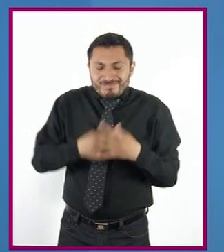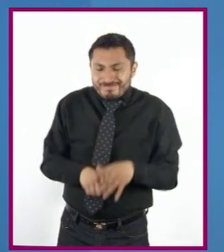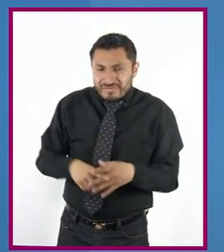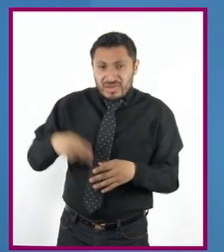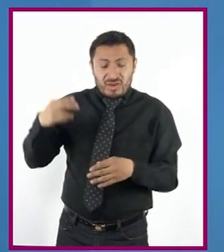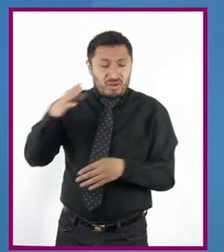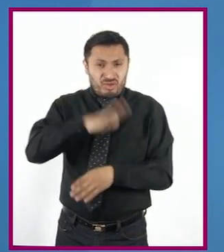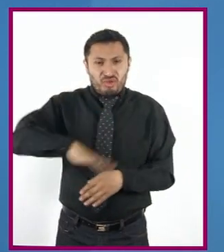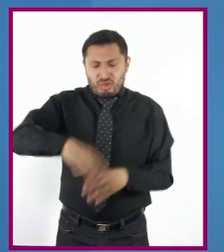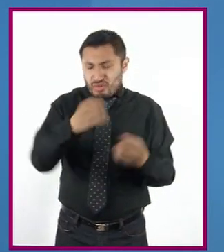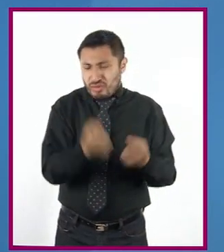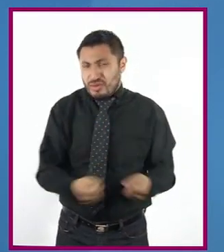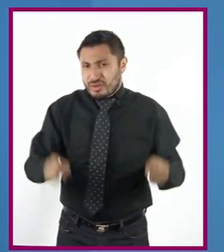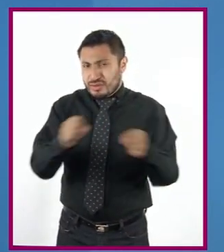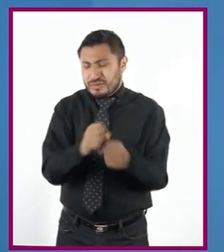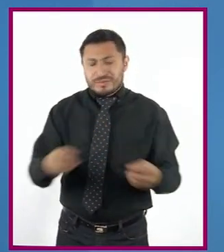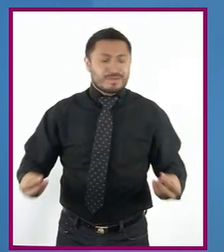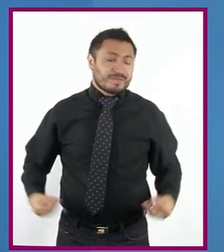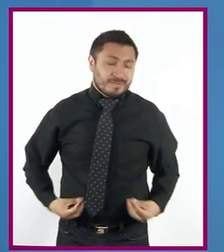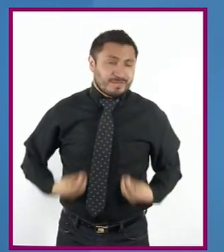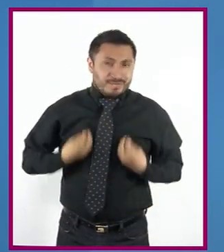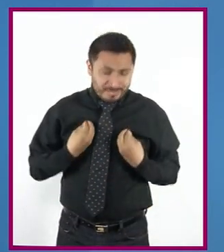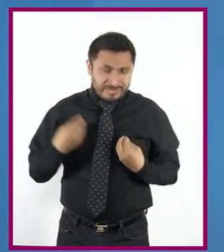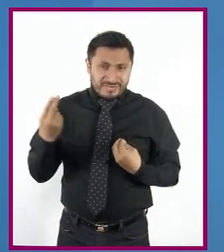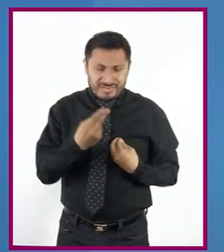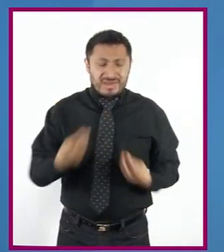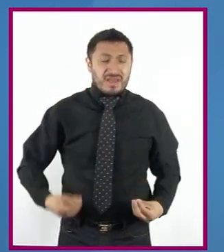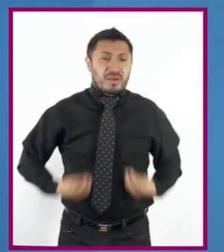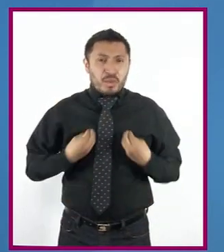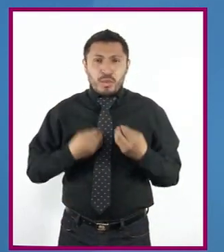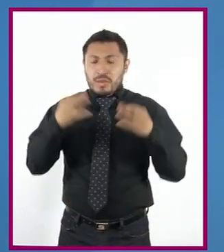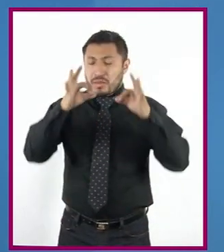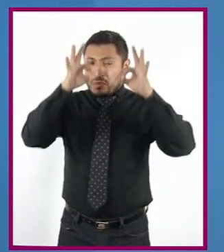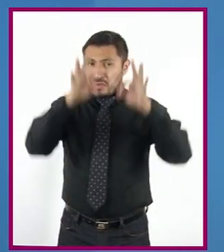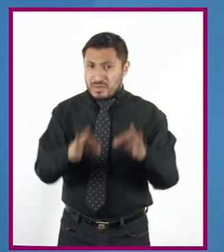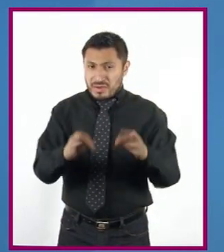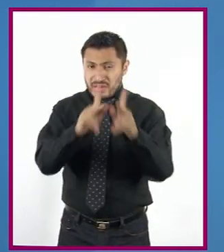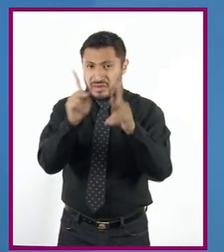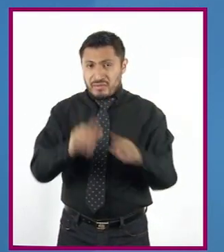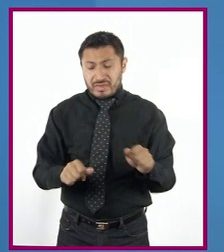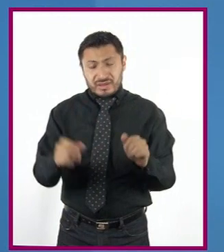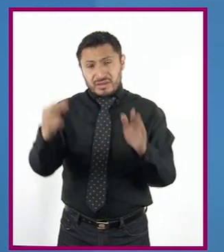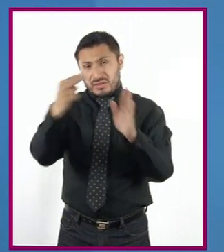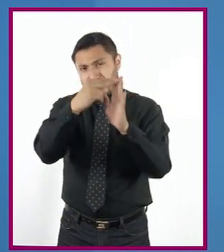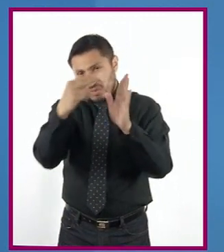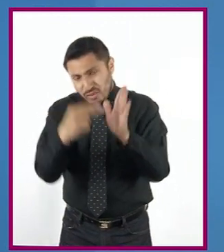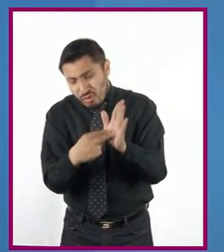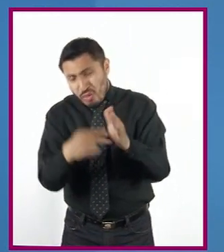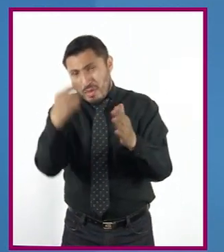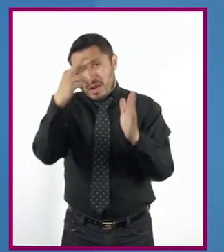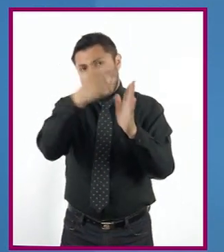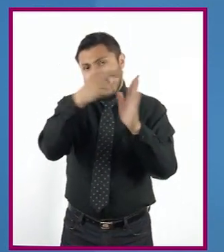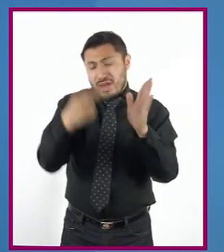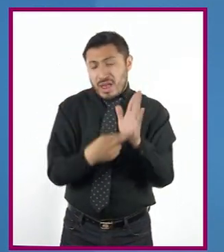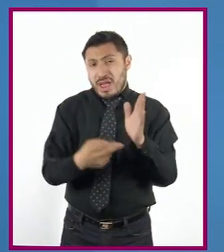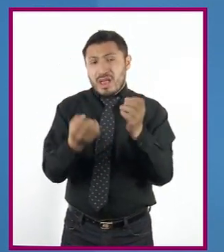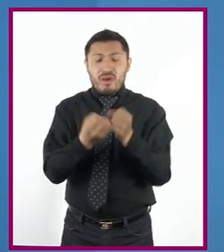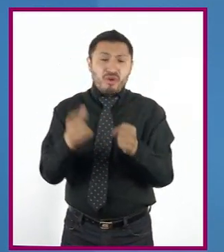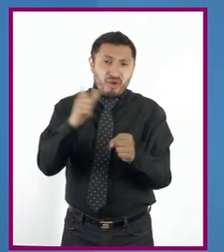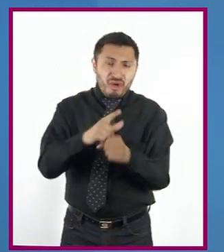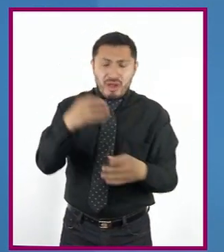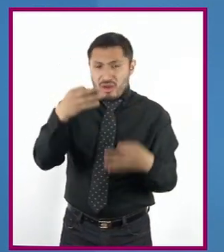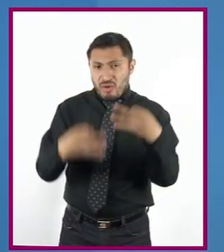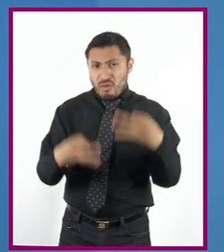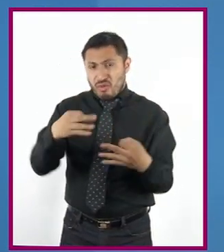sociedad de vivir armónicamente, al establecer una serie de reglas y normas sociales y jurídicas